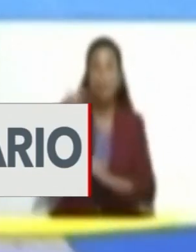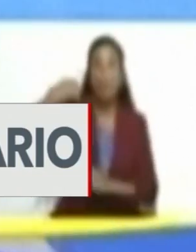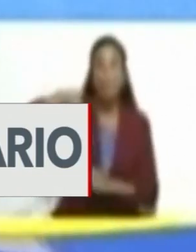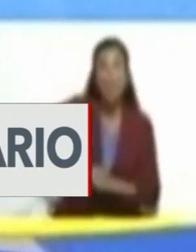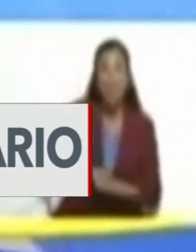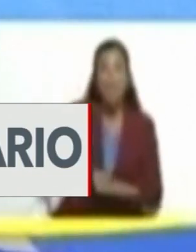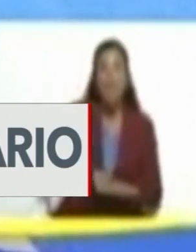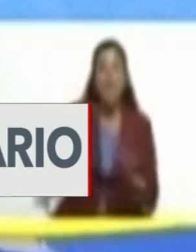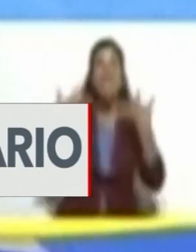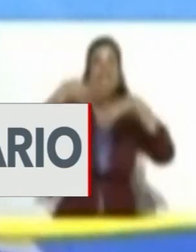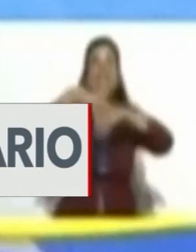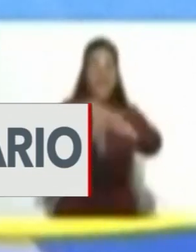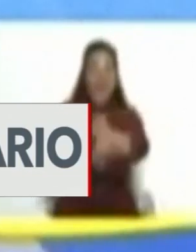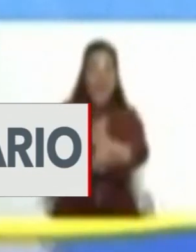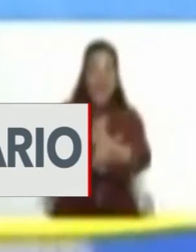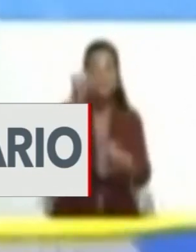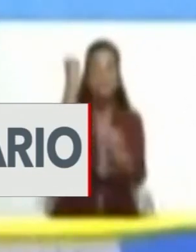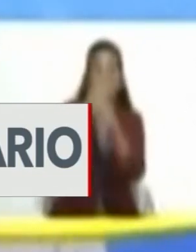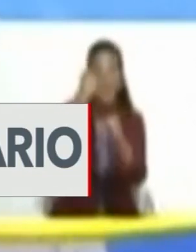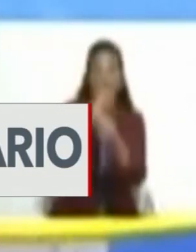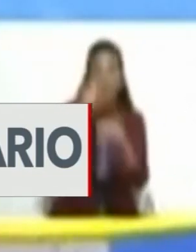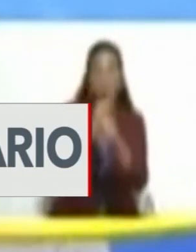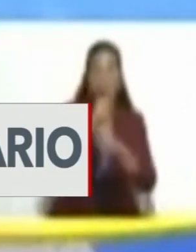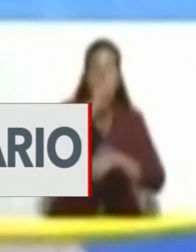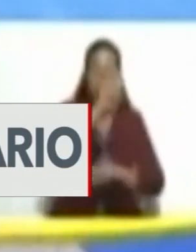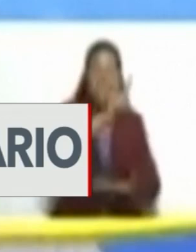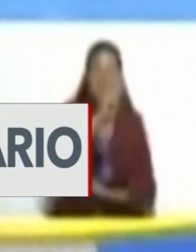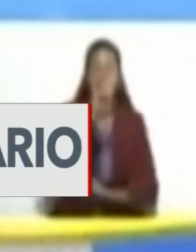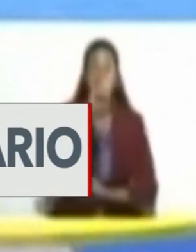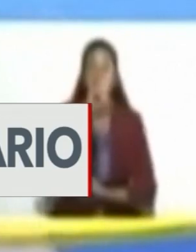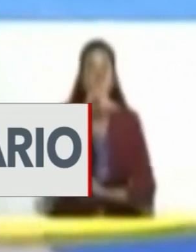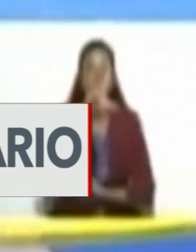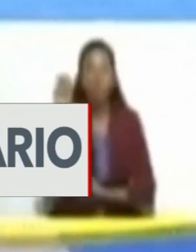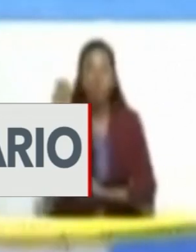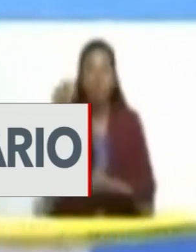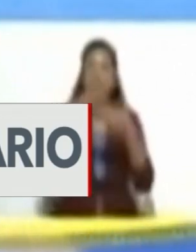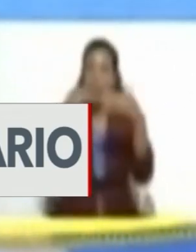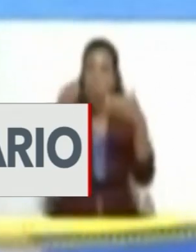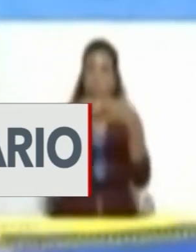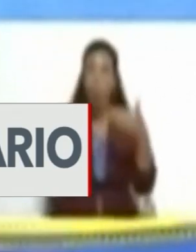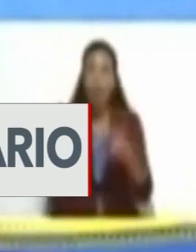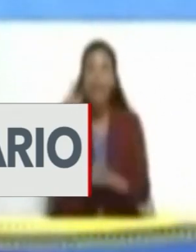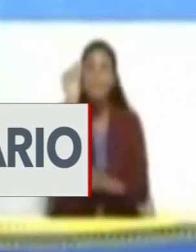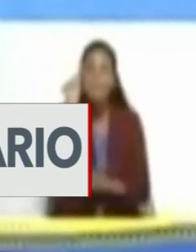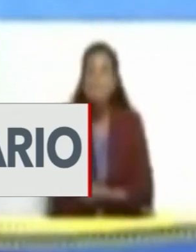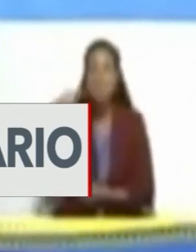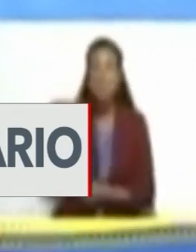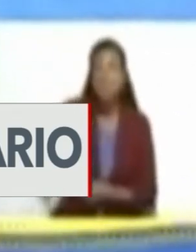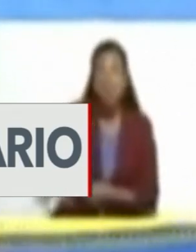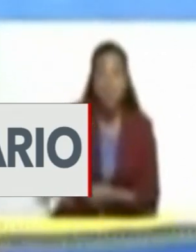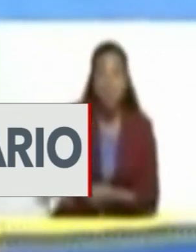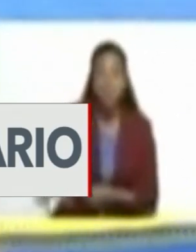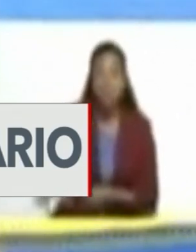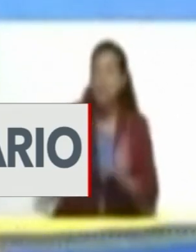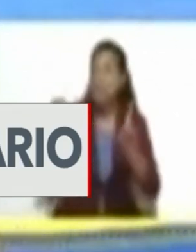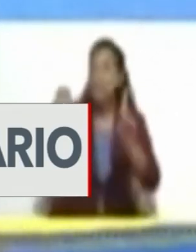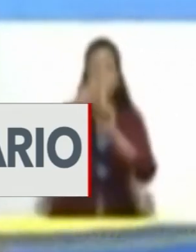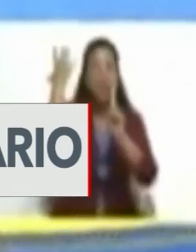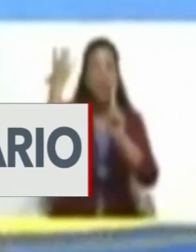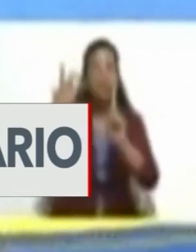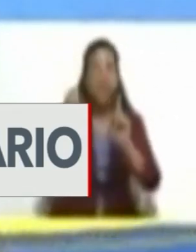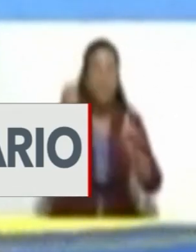aumento salarial. Se trata de lo que su gobierno llama salario mínimo integral, que es diferente al salario